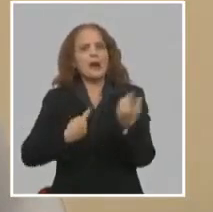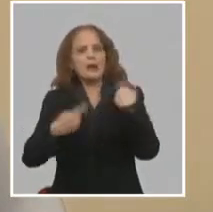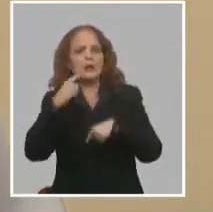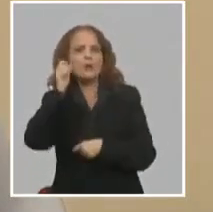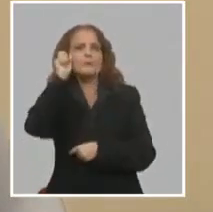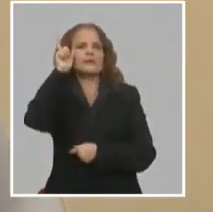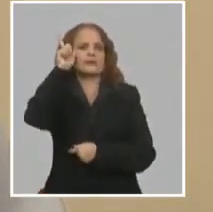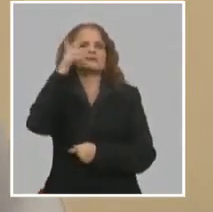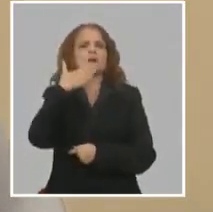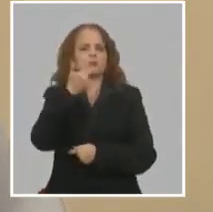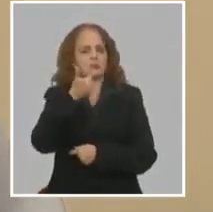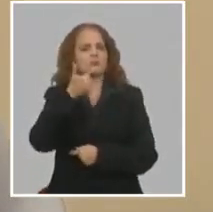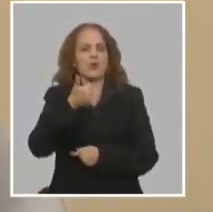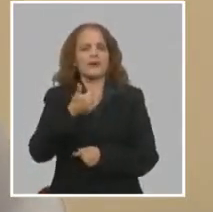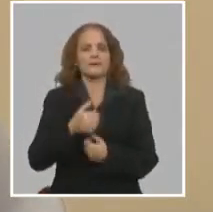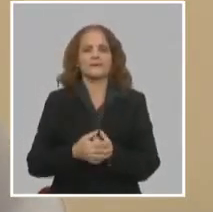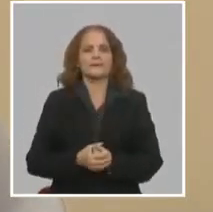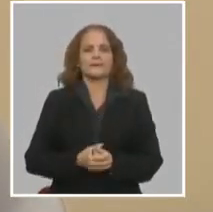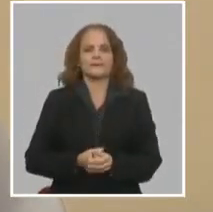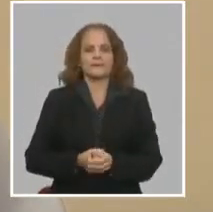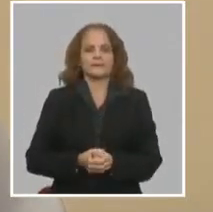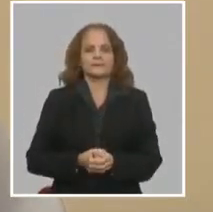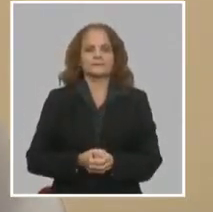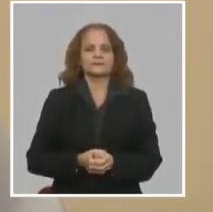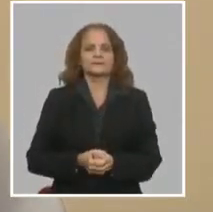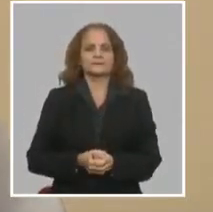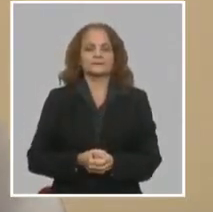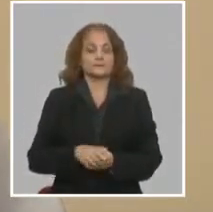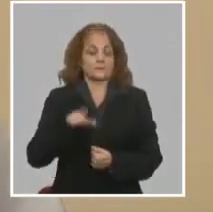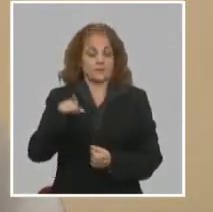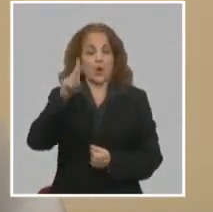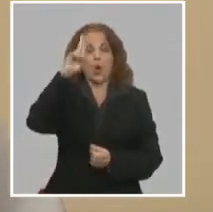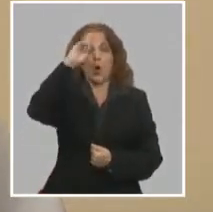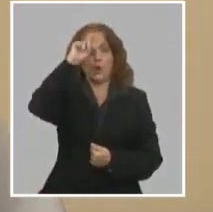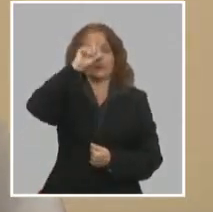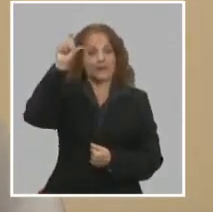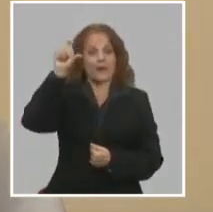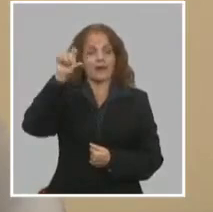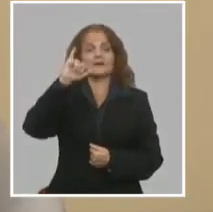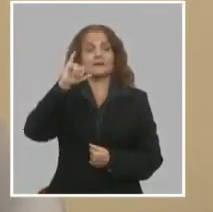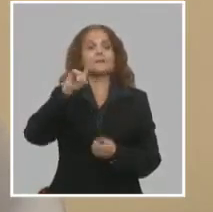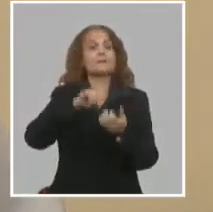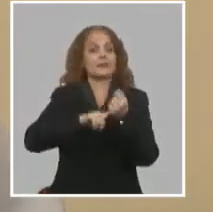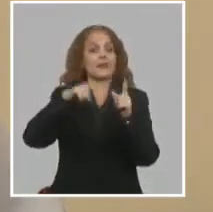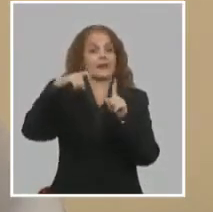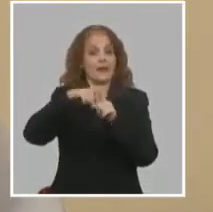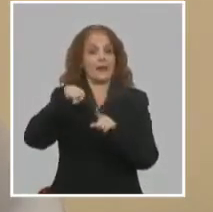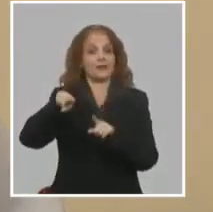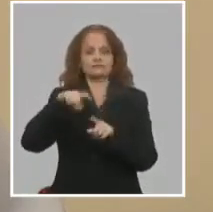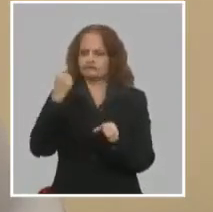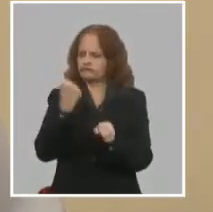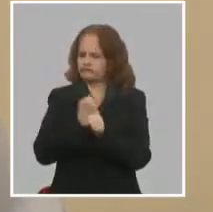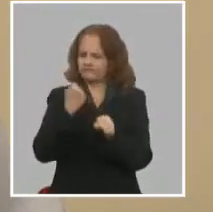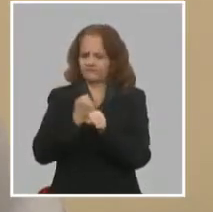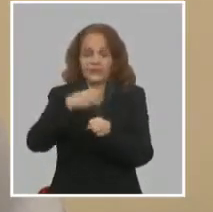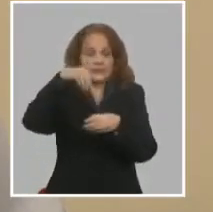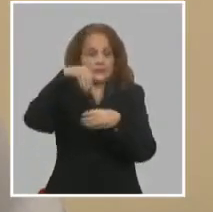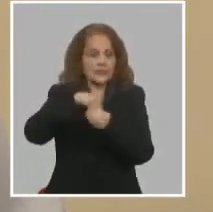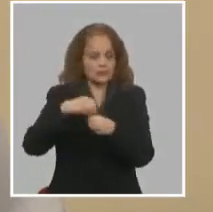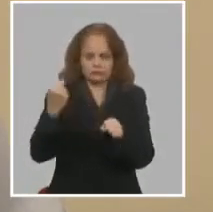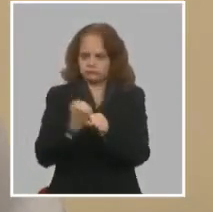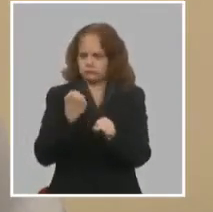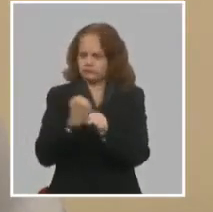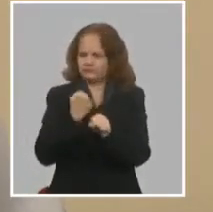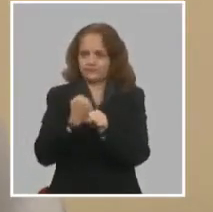experiencia reconfortante. El IPK es un centro de una gran laboriosidad, se